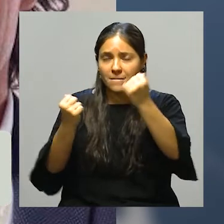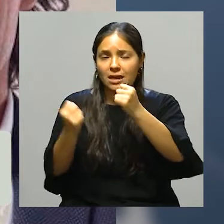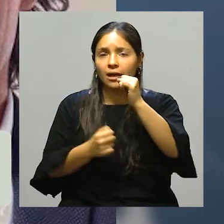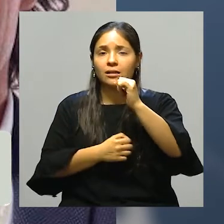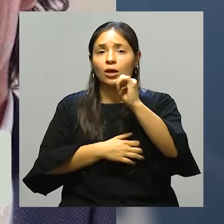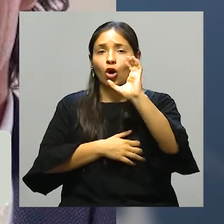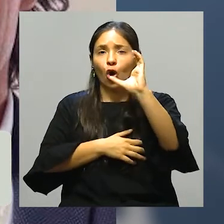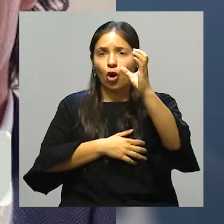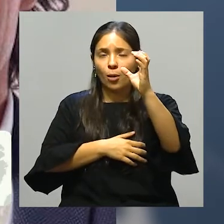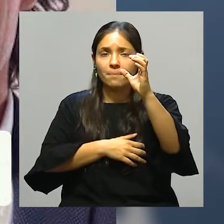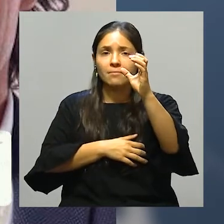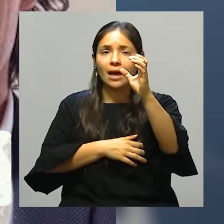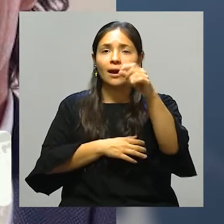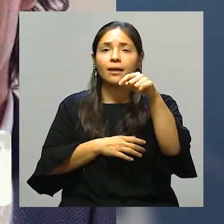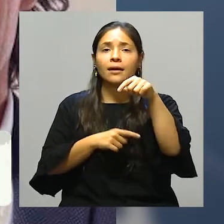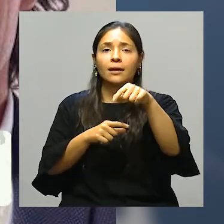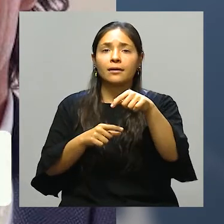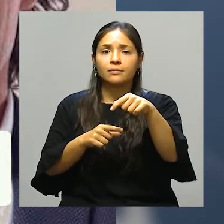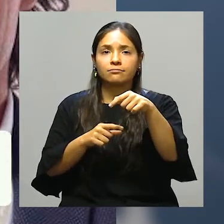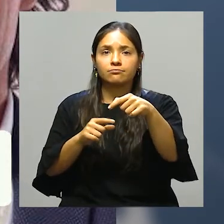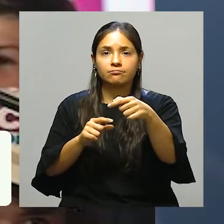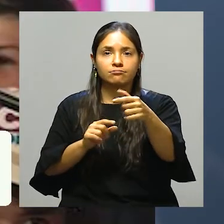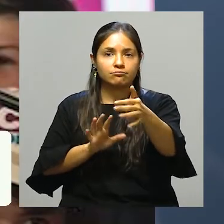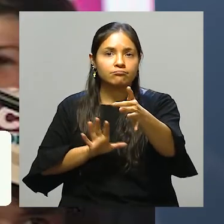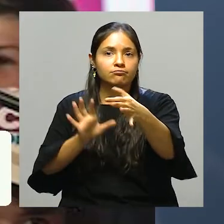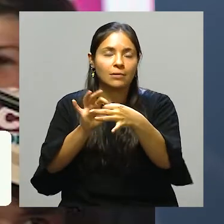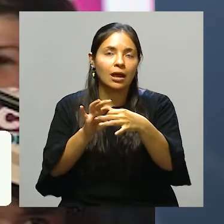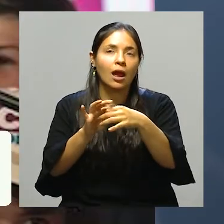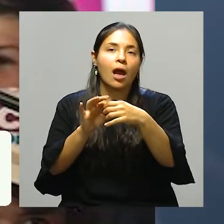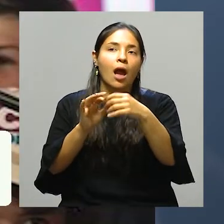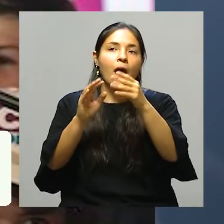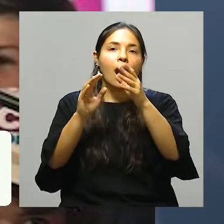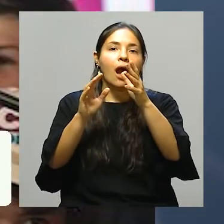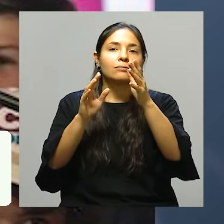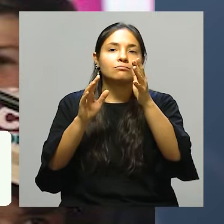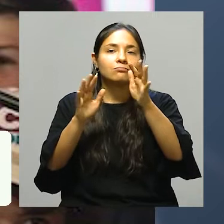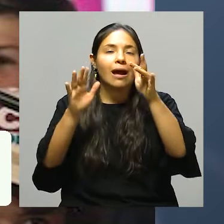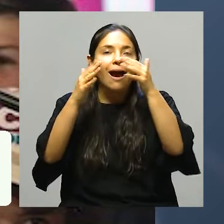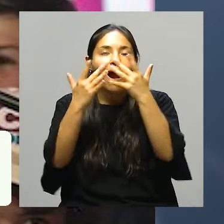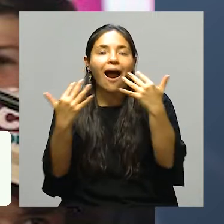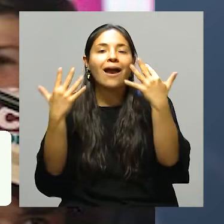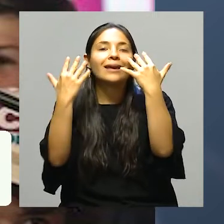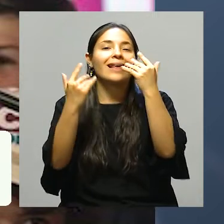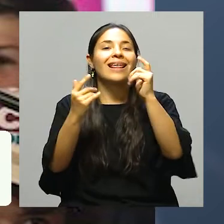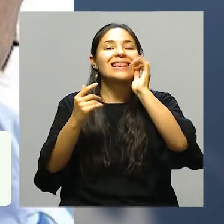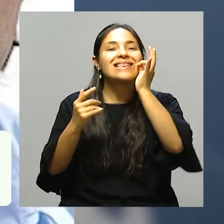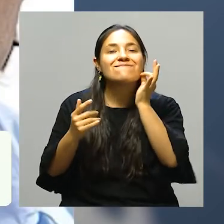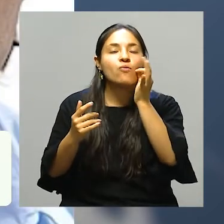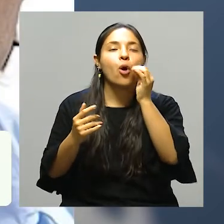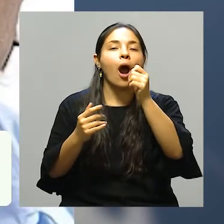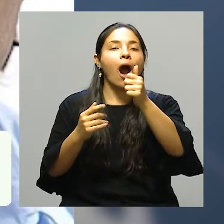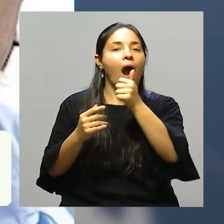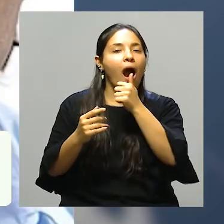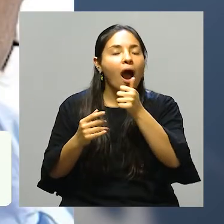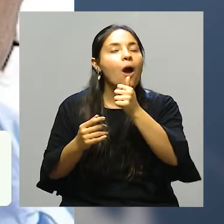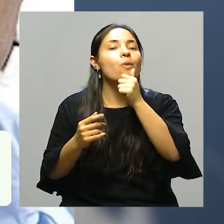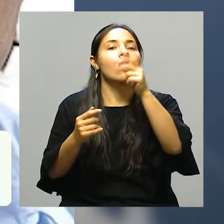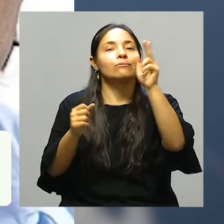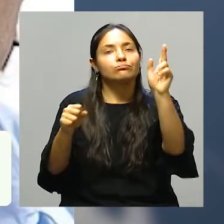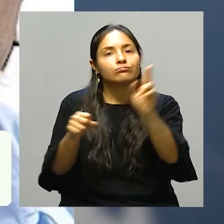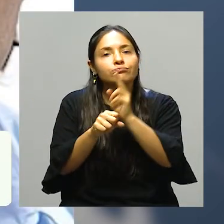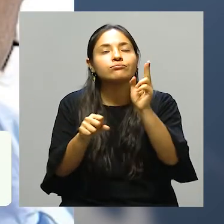continuista, no solamente del gobierno Duque, sino de la manera en que se ha desarrollado el gobierno del